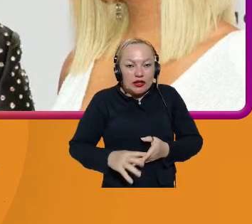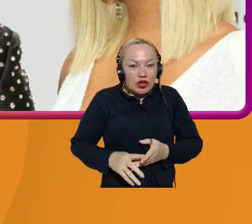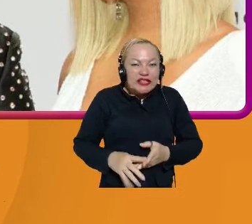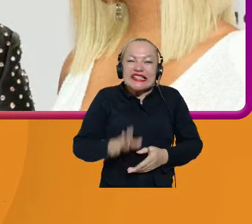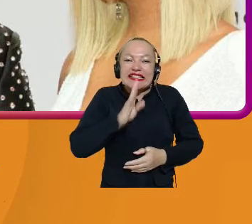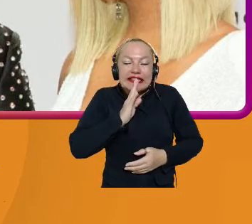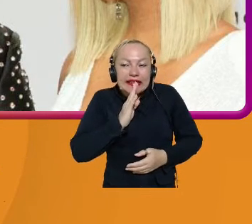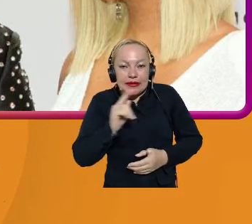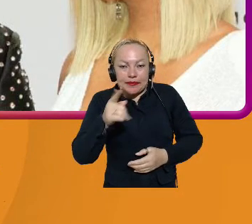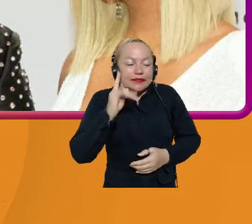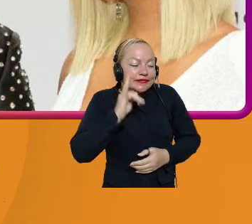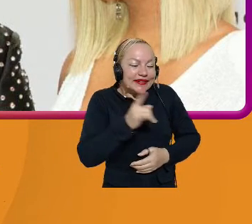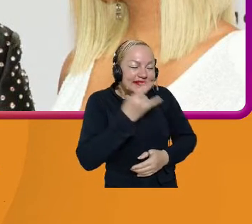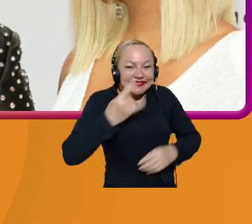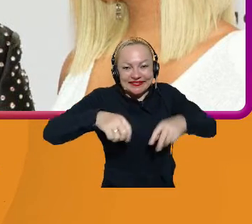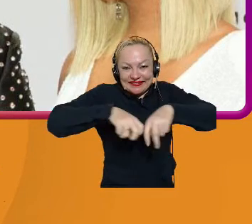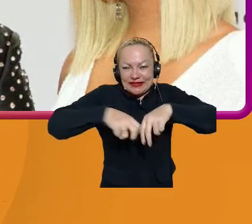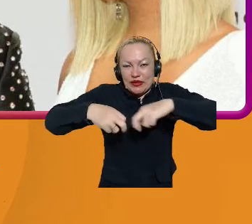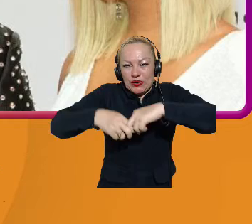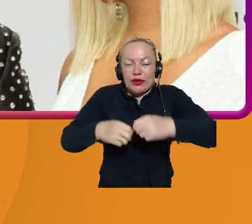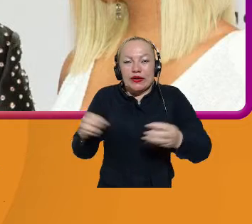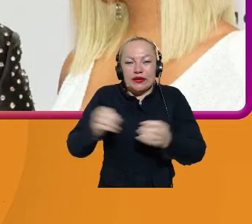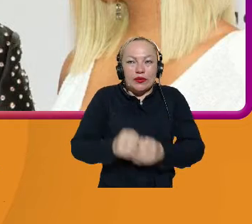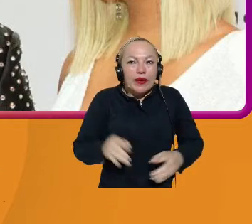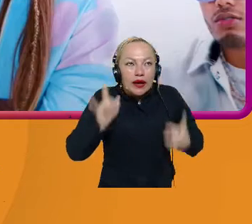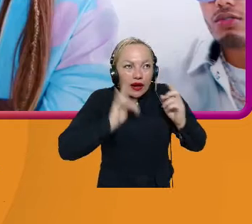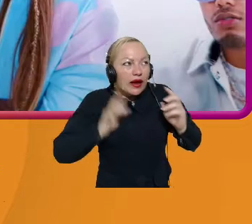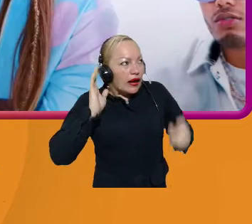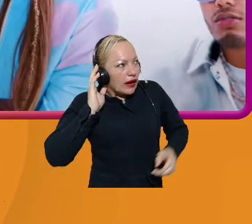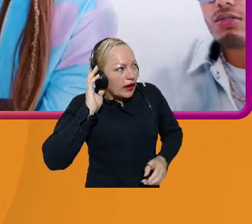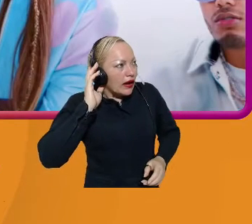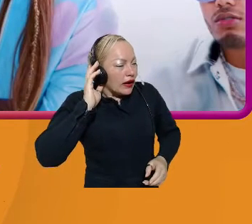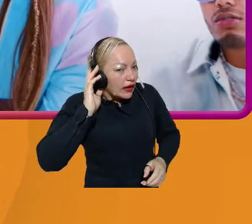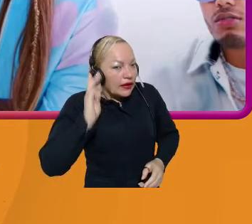las primeras canciones de reggaeton que sonaron en nuestros oídos, fueron